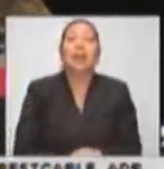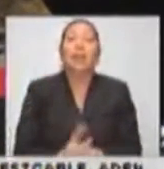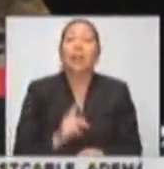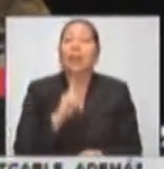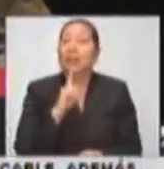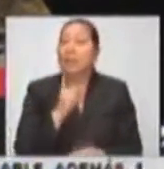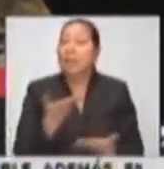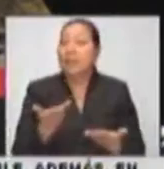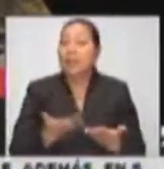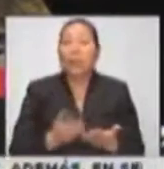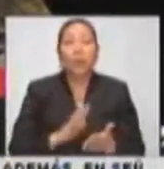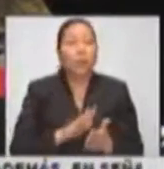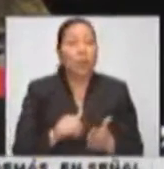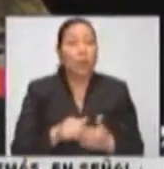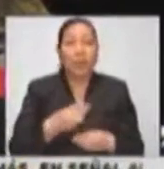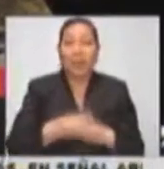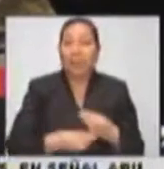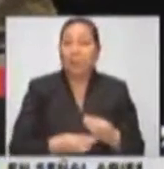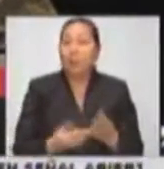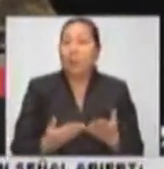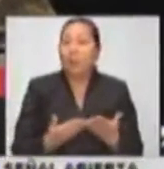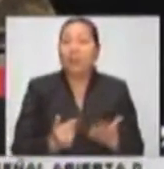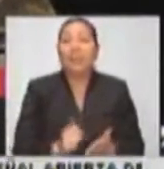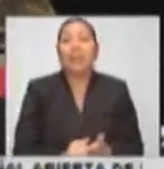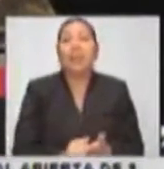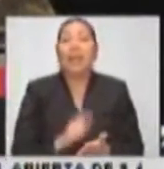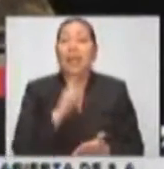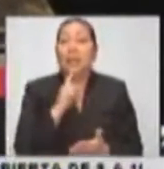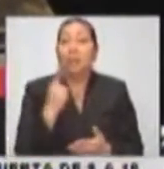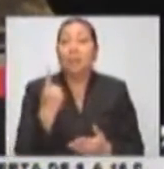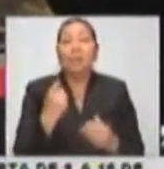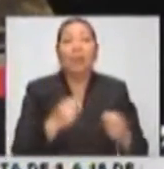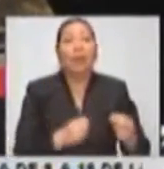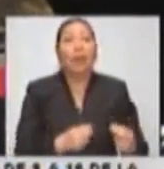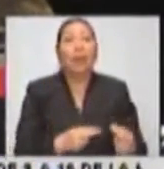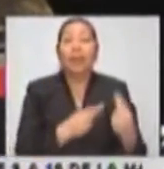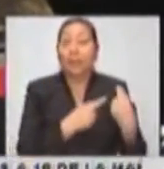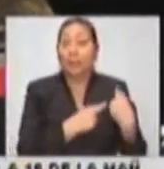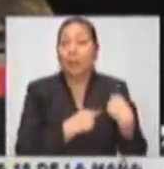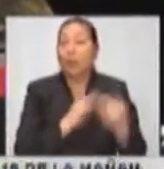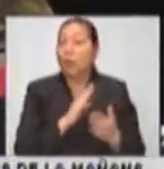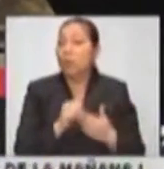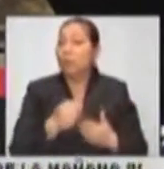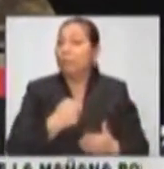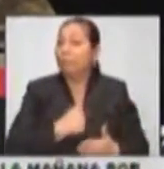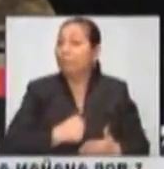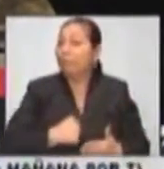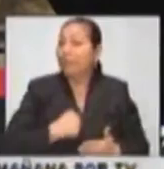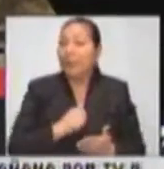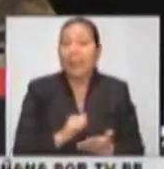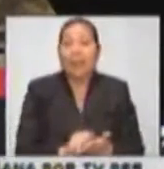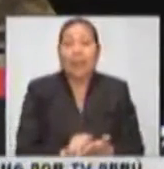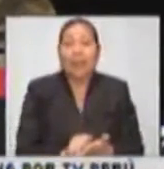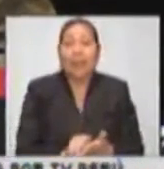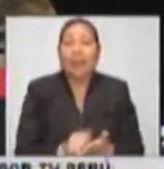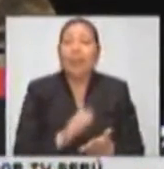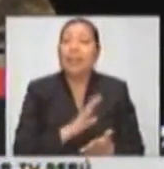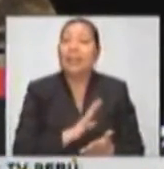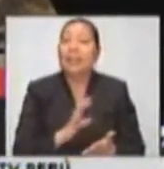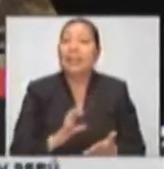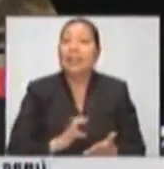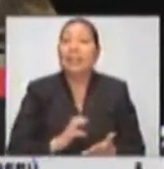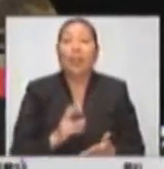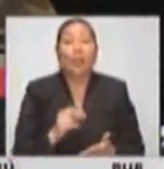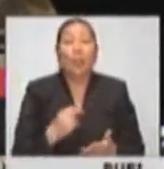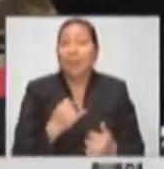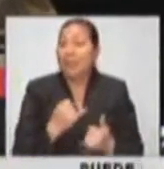tenemos que estar discutiendo con todo el mundo. Estudiar los estudios creo que es un primer deber. Yo todavía noto, lamentablemente, que aún en áreas del Estado